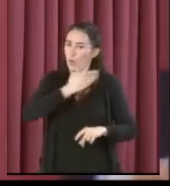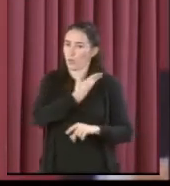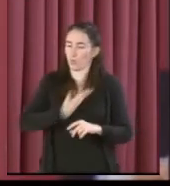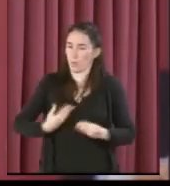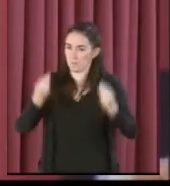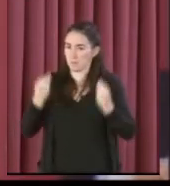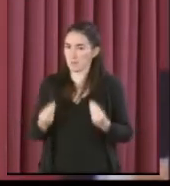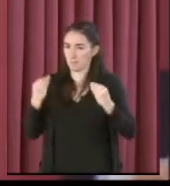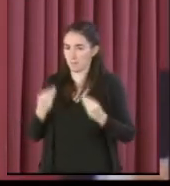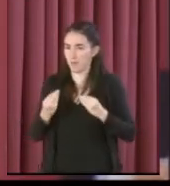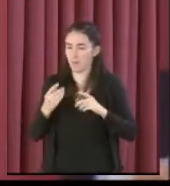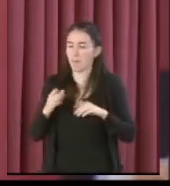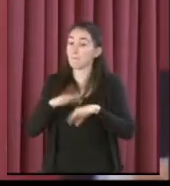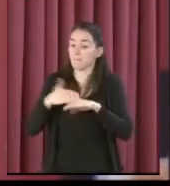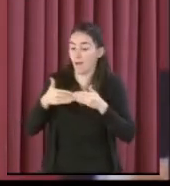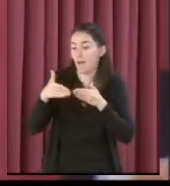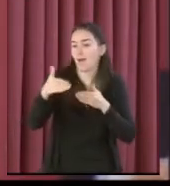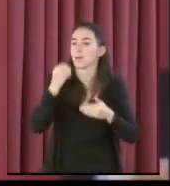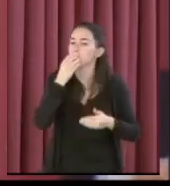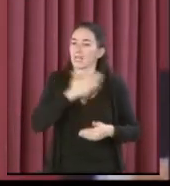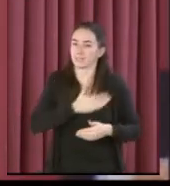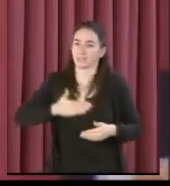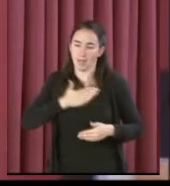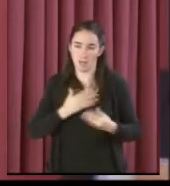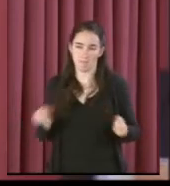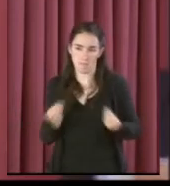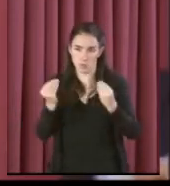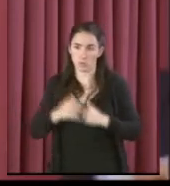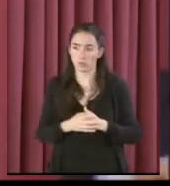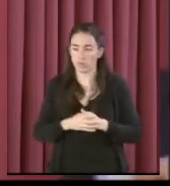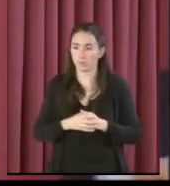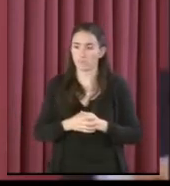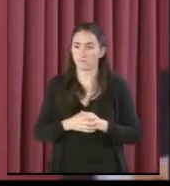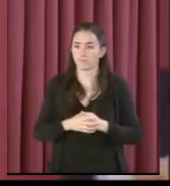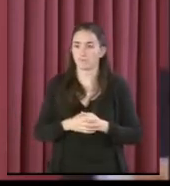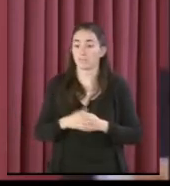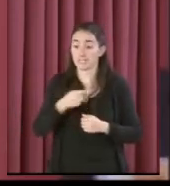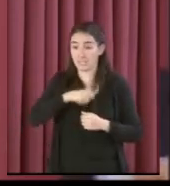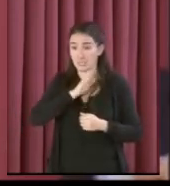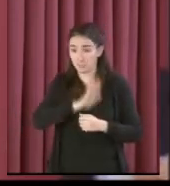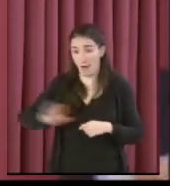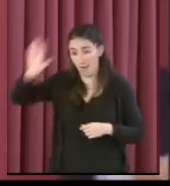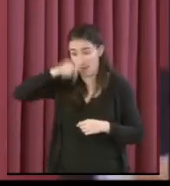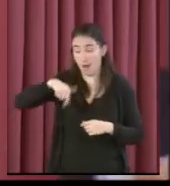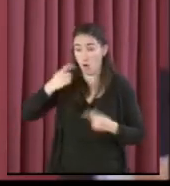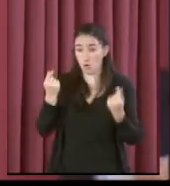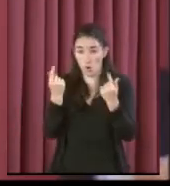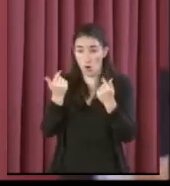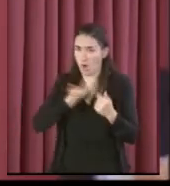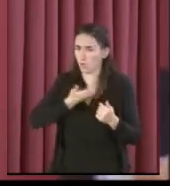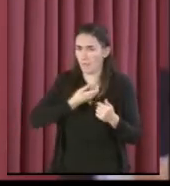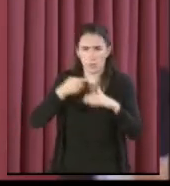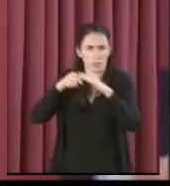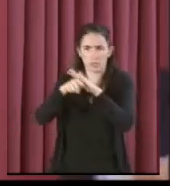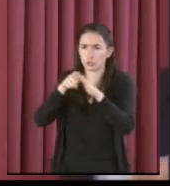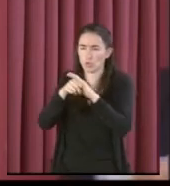en nuestro estado de bienestar. Somos uno de los ayuntamientos mejor gestionados de España, contribuyendo a que